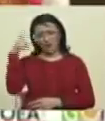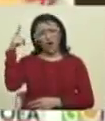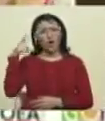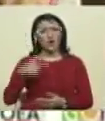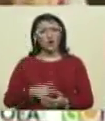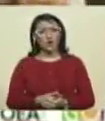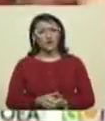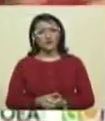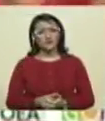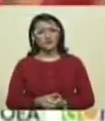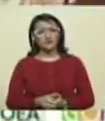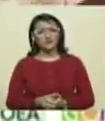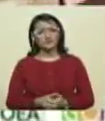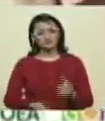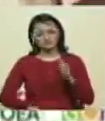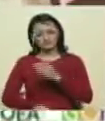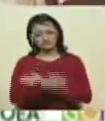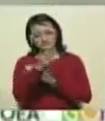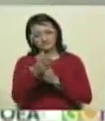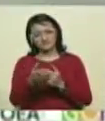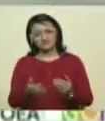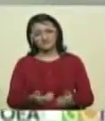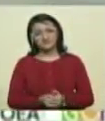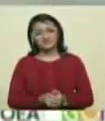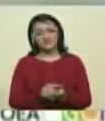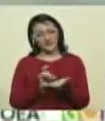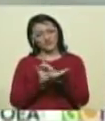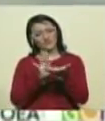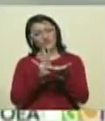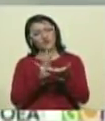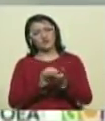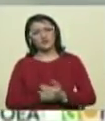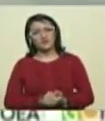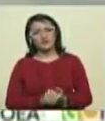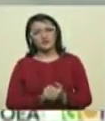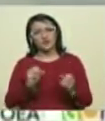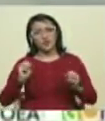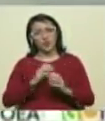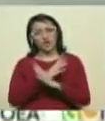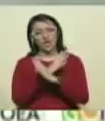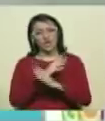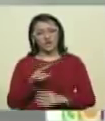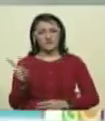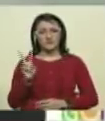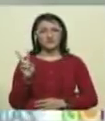Almagro pa'l carajo. Fuera la OEA de Venezuela.